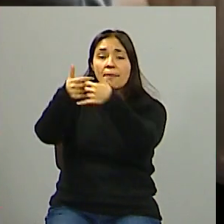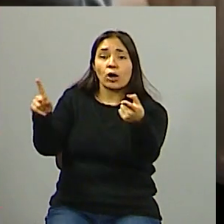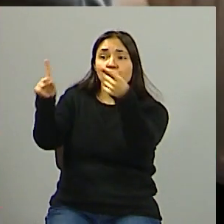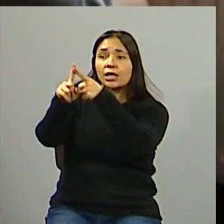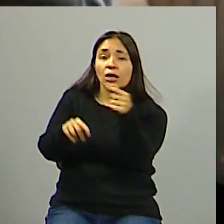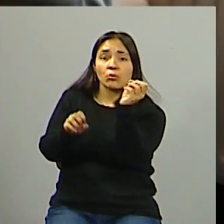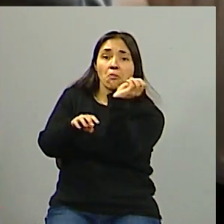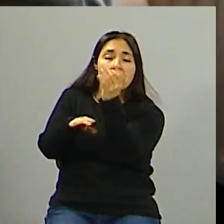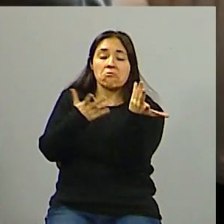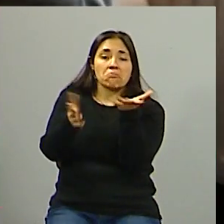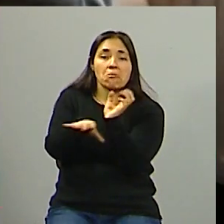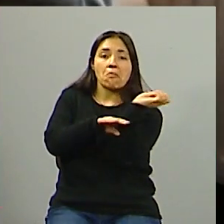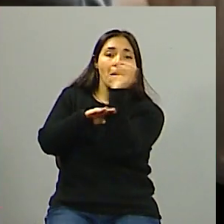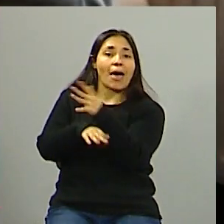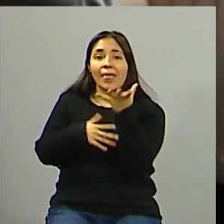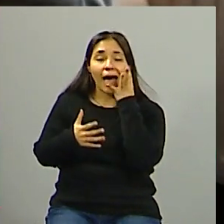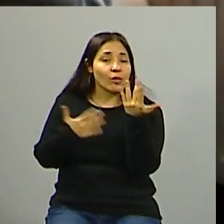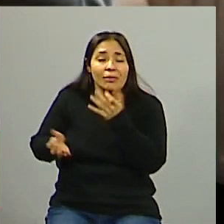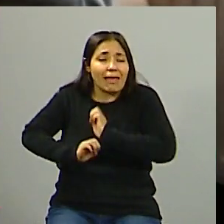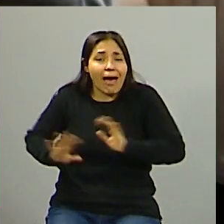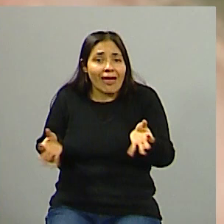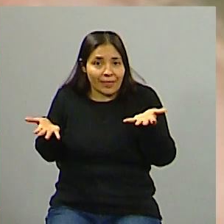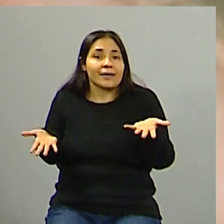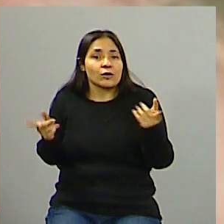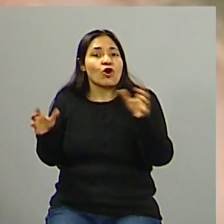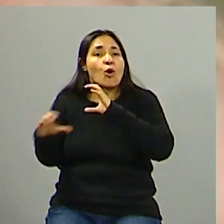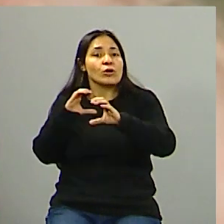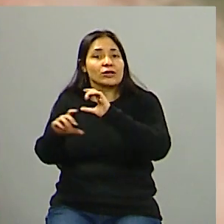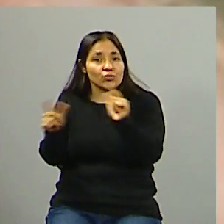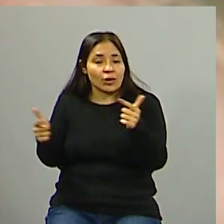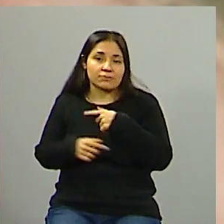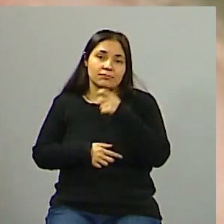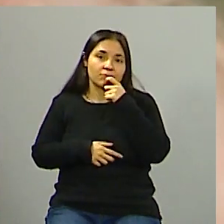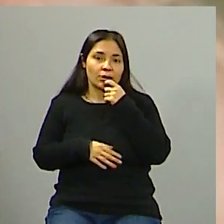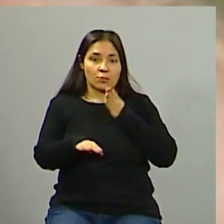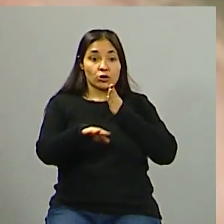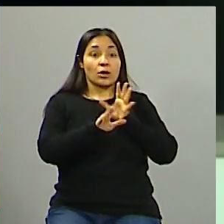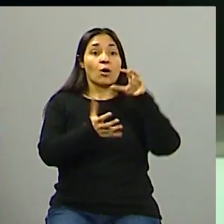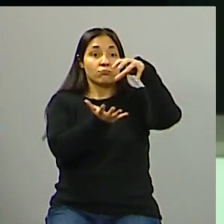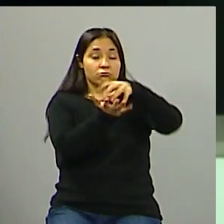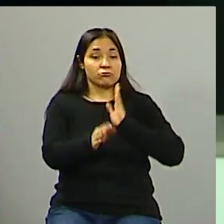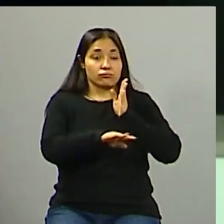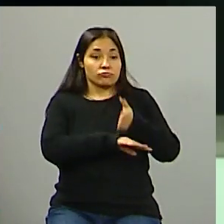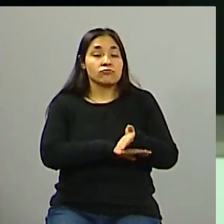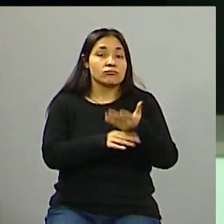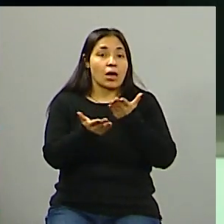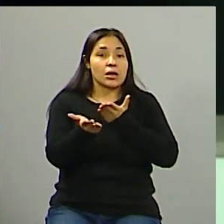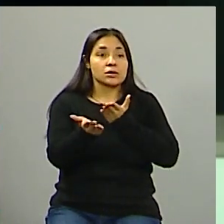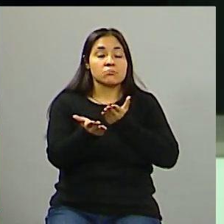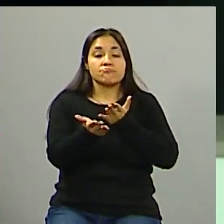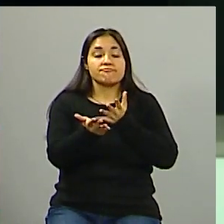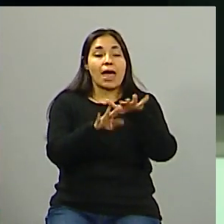¿no? Digo, voy a hablar en términos potenciales, ¿no? Sí. Que llegó a una clínica que no la podía atender, ¿sí? ¿Qué